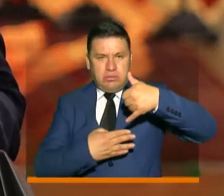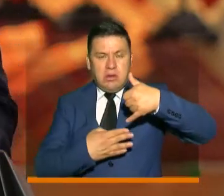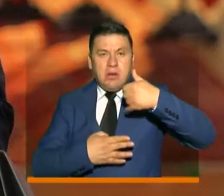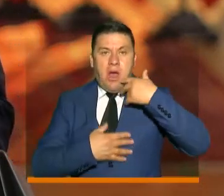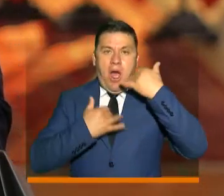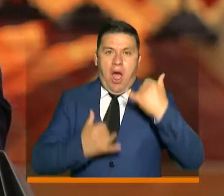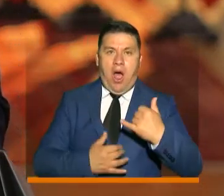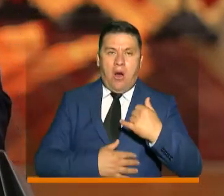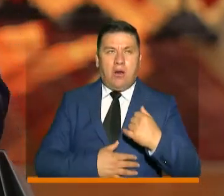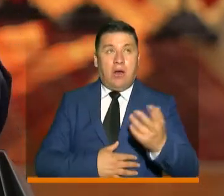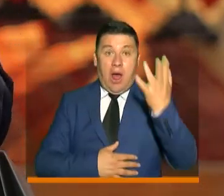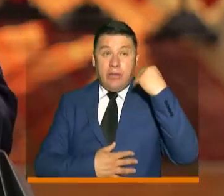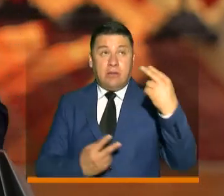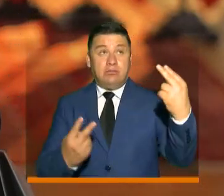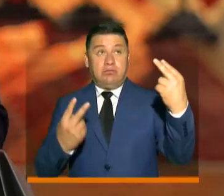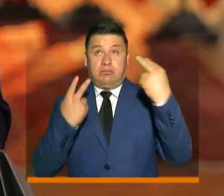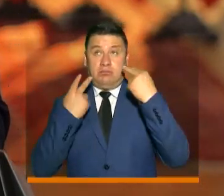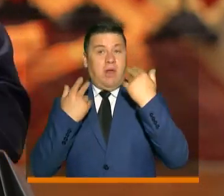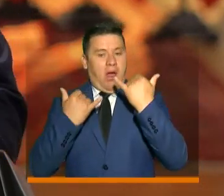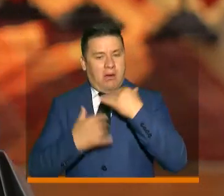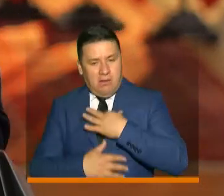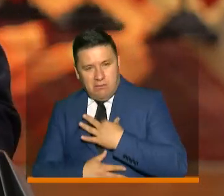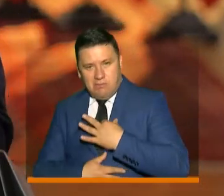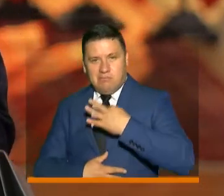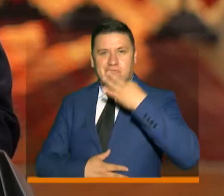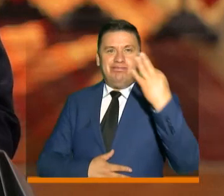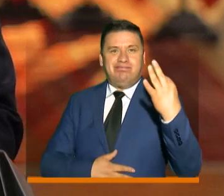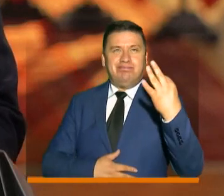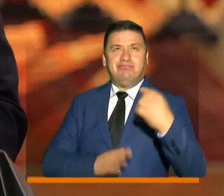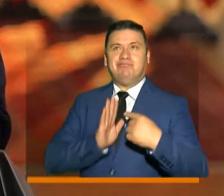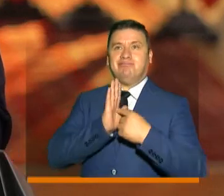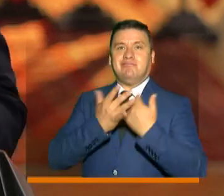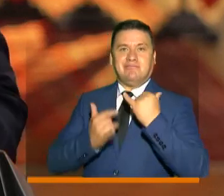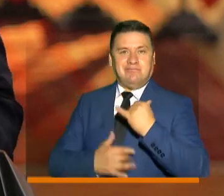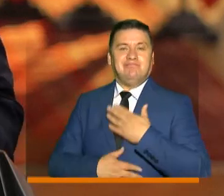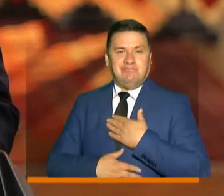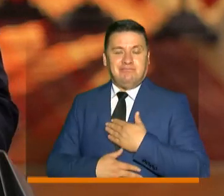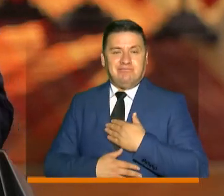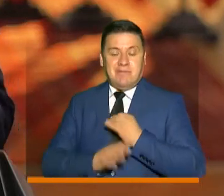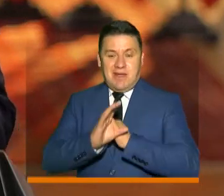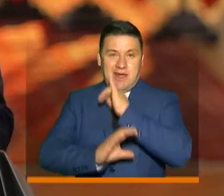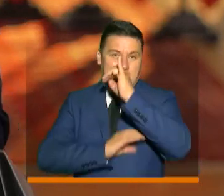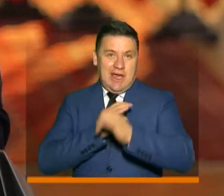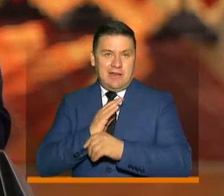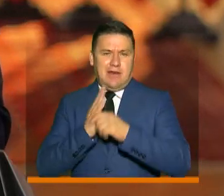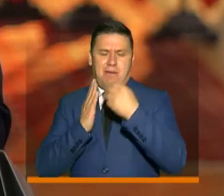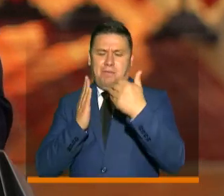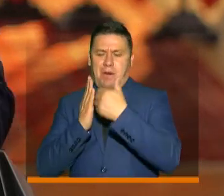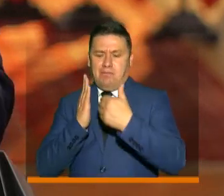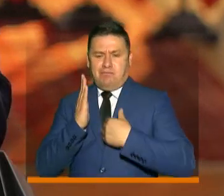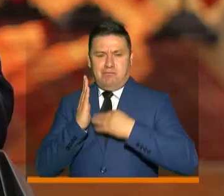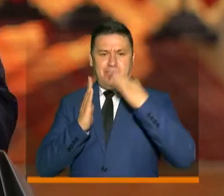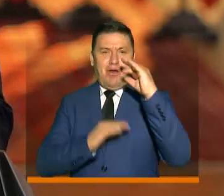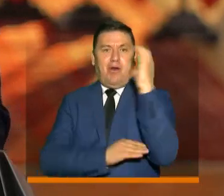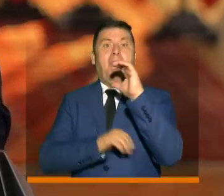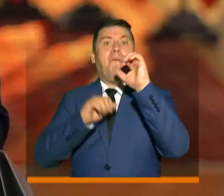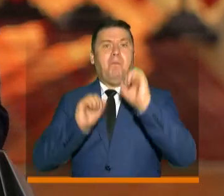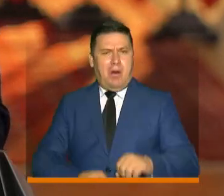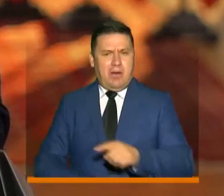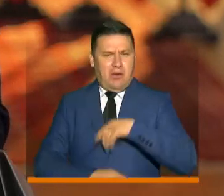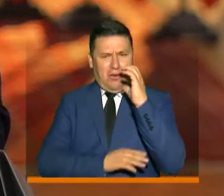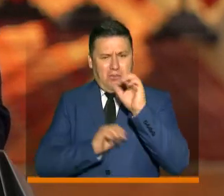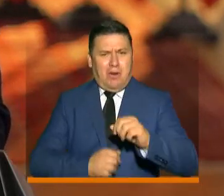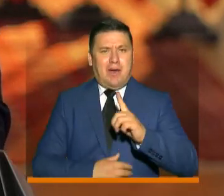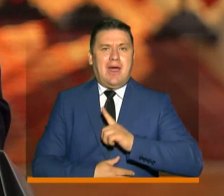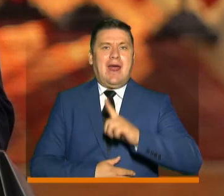observadores a protagonistas del teatro global nuestra gente internacional ha demostrado que podemos ser líderes